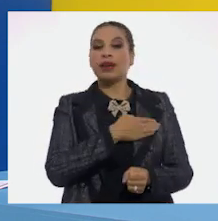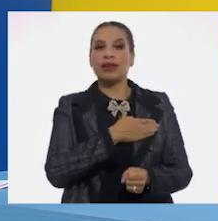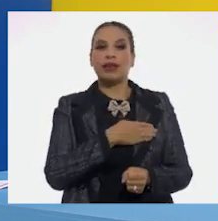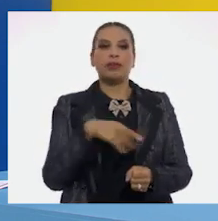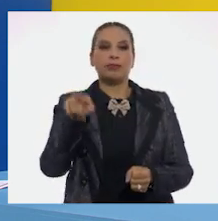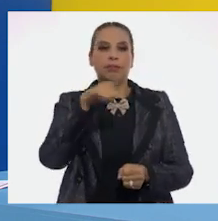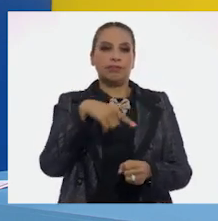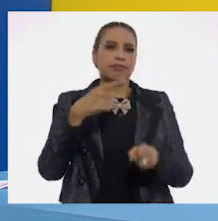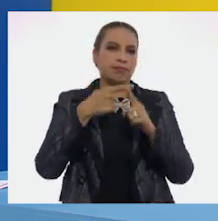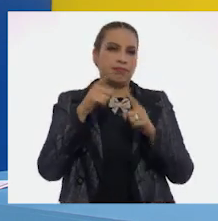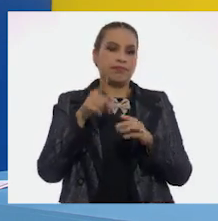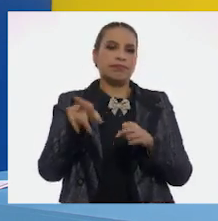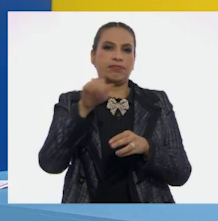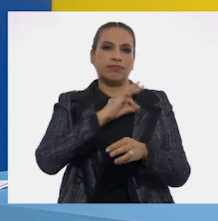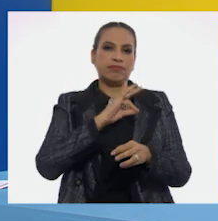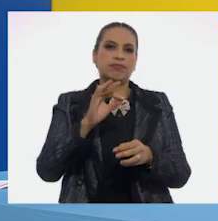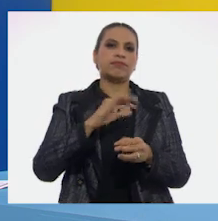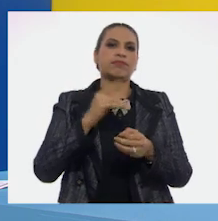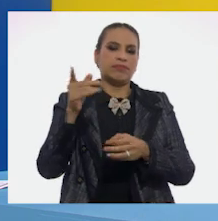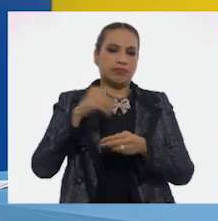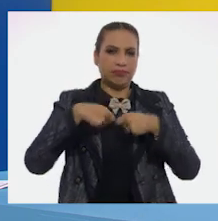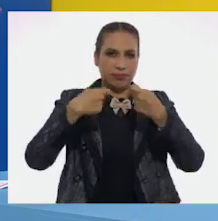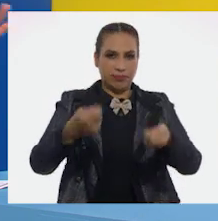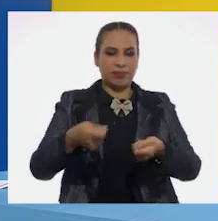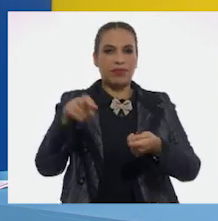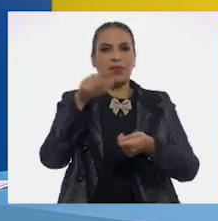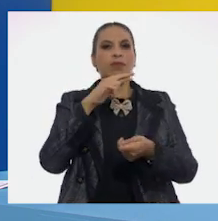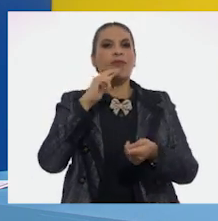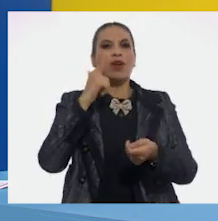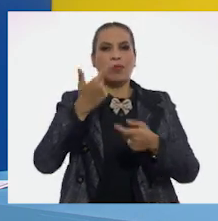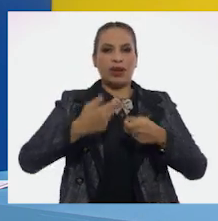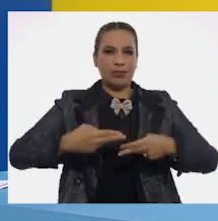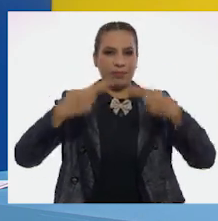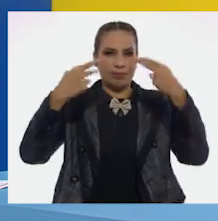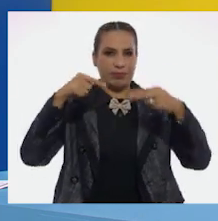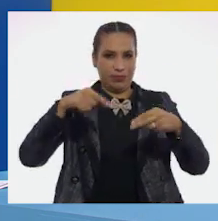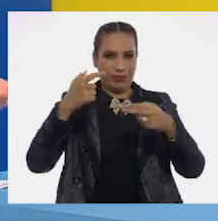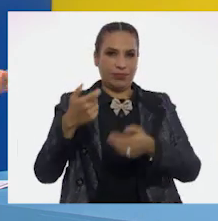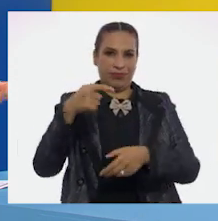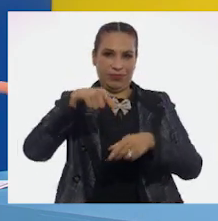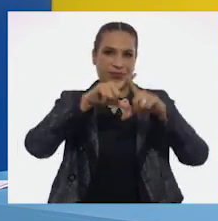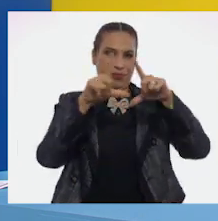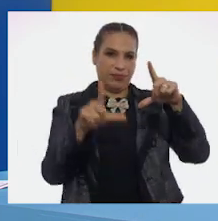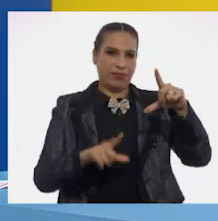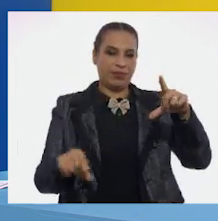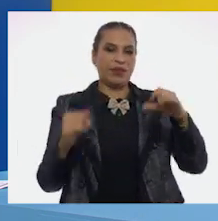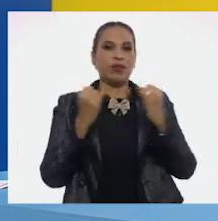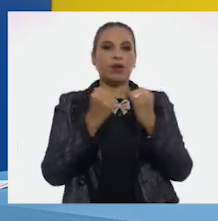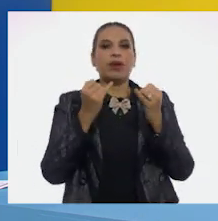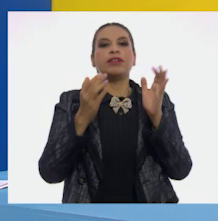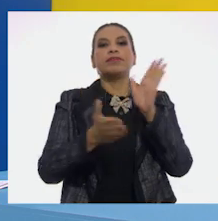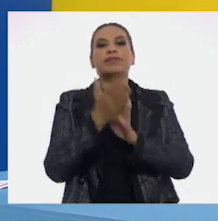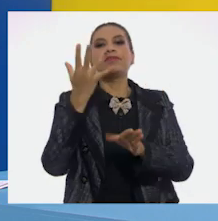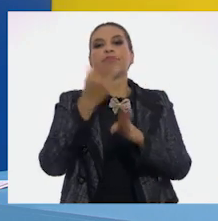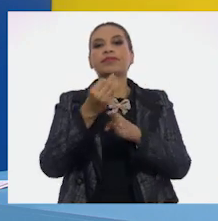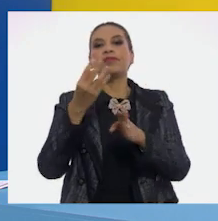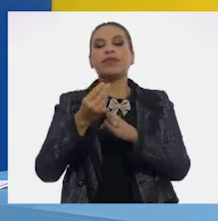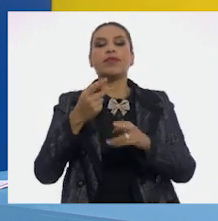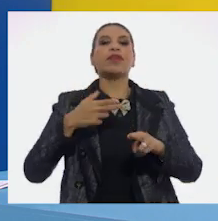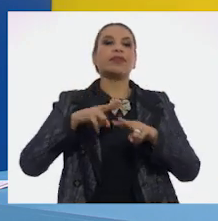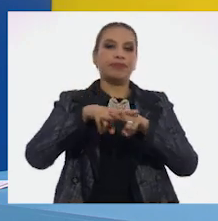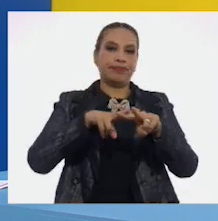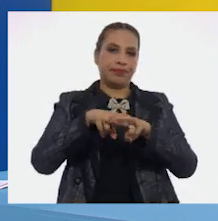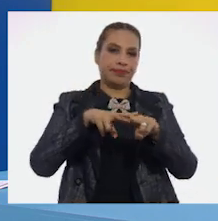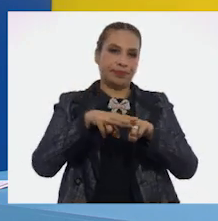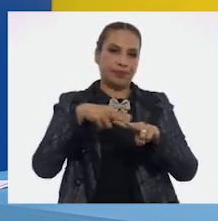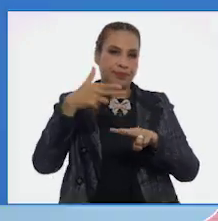cuyos inversores se les ofrecieron condiciones óptimas de negocios en el país, sobre todo en la construcción de infraestructura